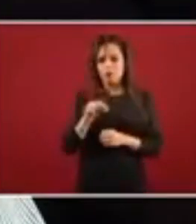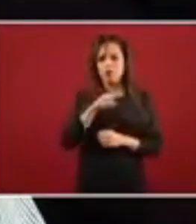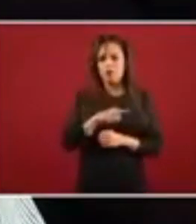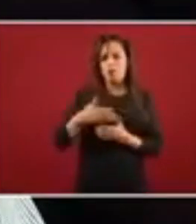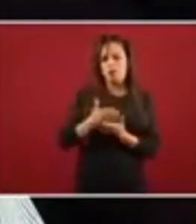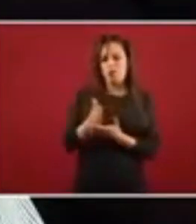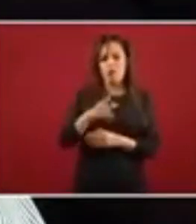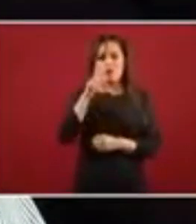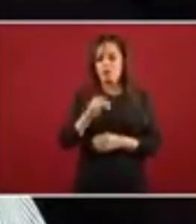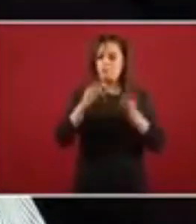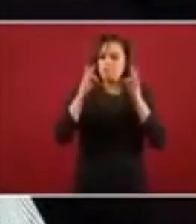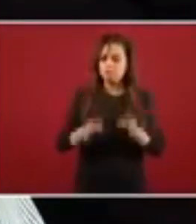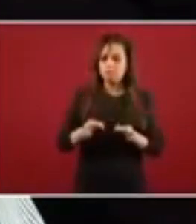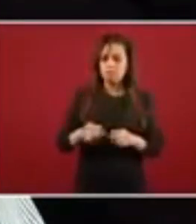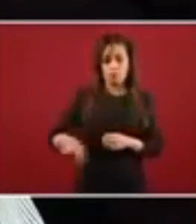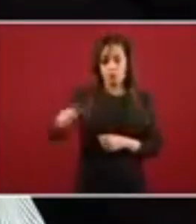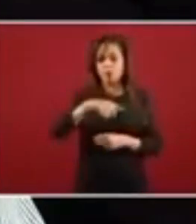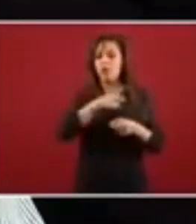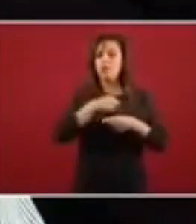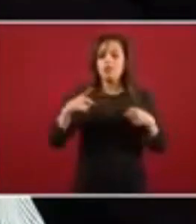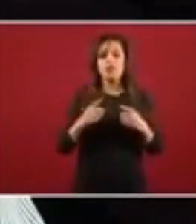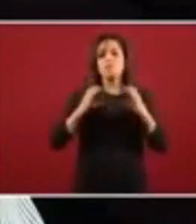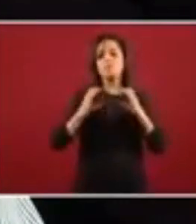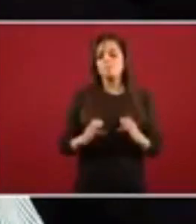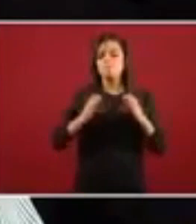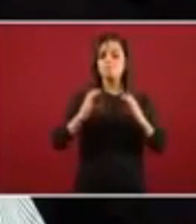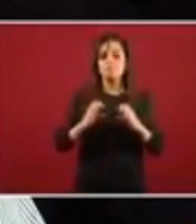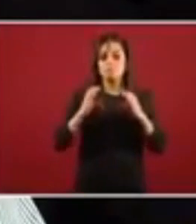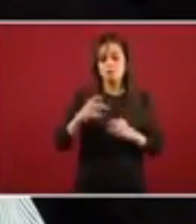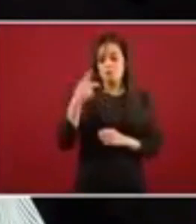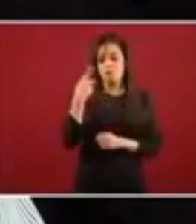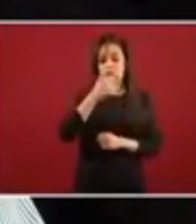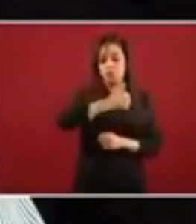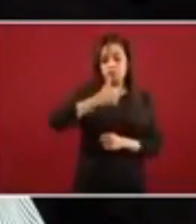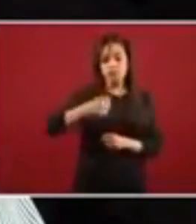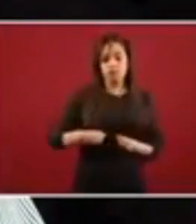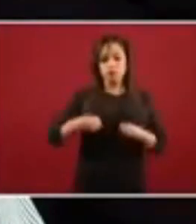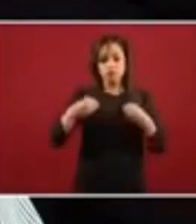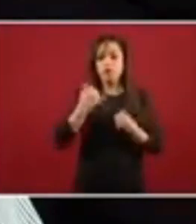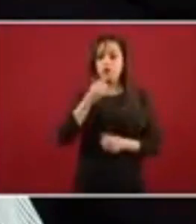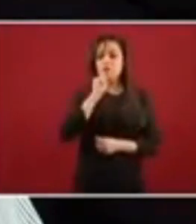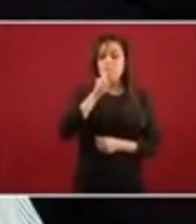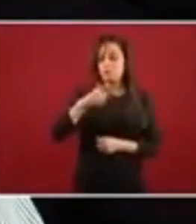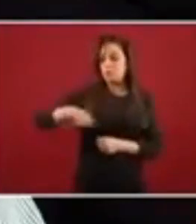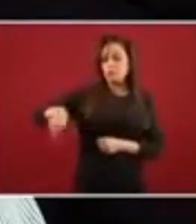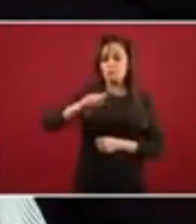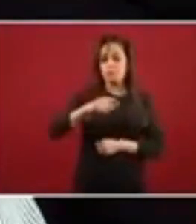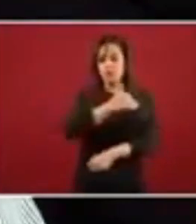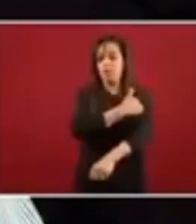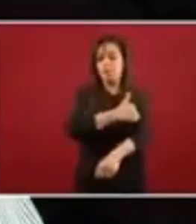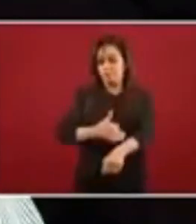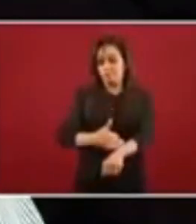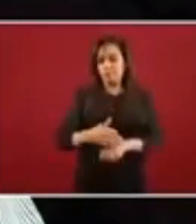Todos y todas debemos cuidarnos a nosotros mismos y cuidar también a nuestros seres queridos. Pero